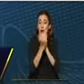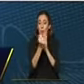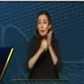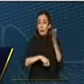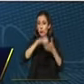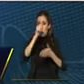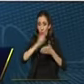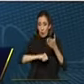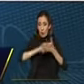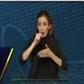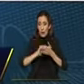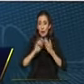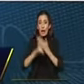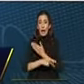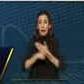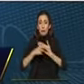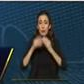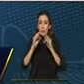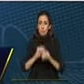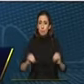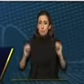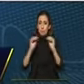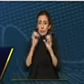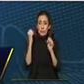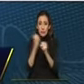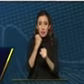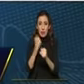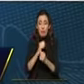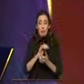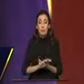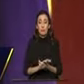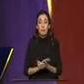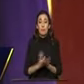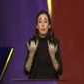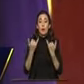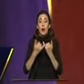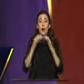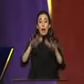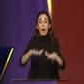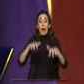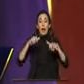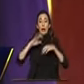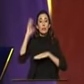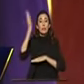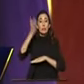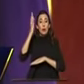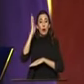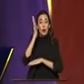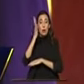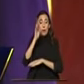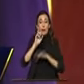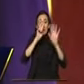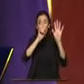para reactivar el sector petrolero. Adicionalmente, en la 12ª ronda petrolera,